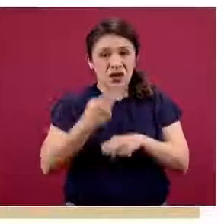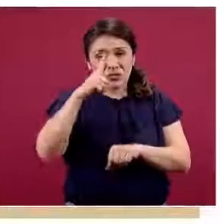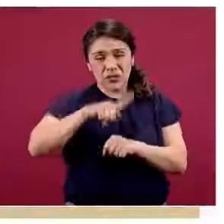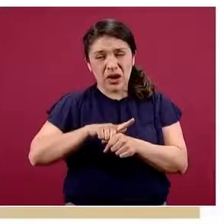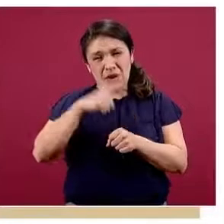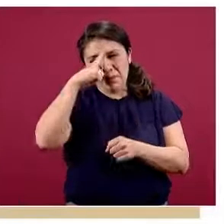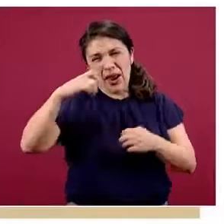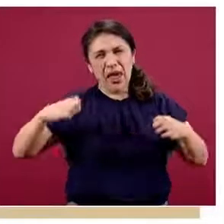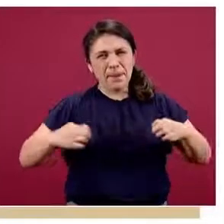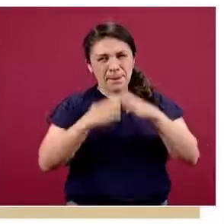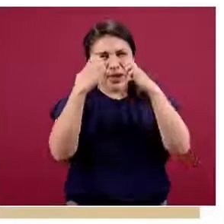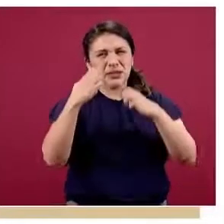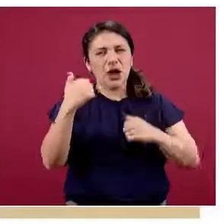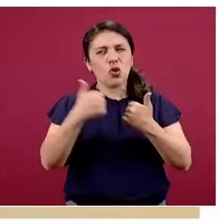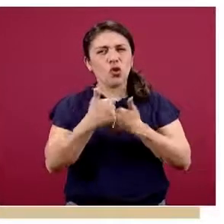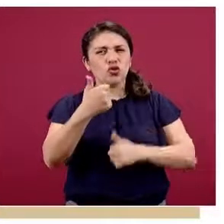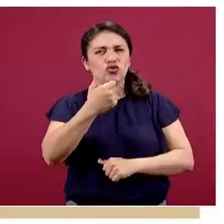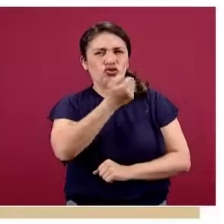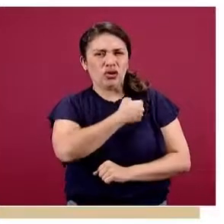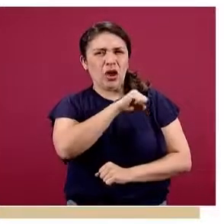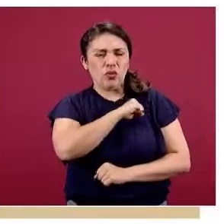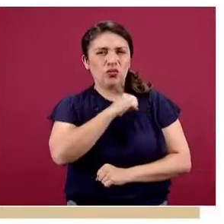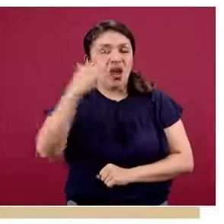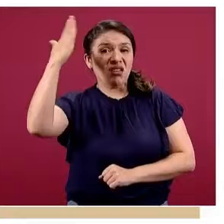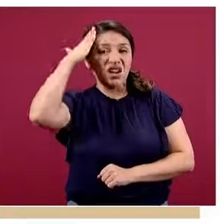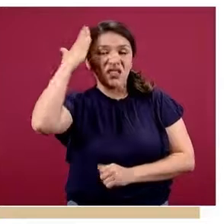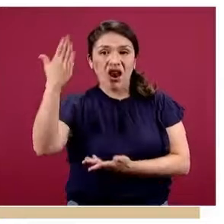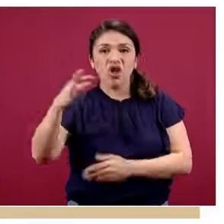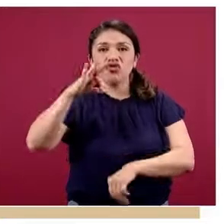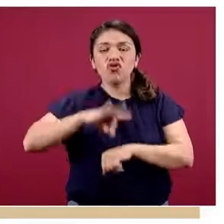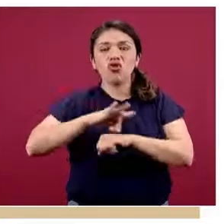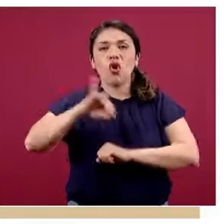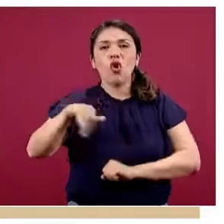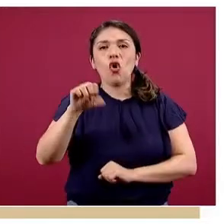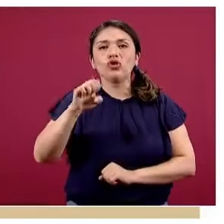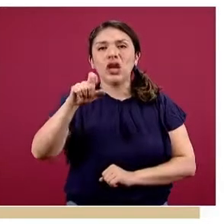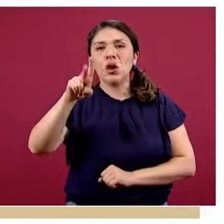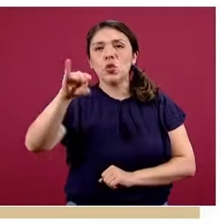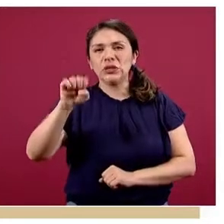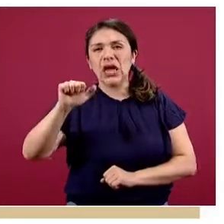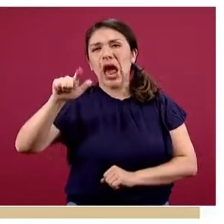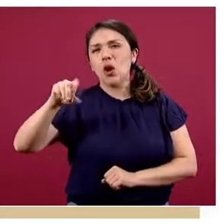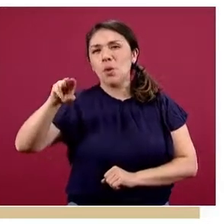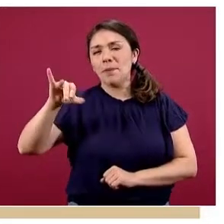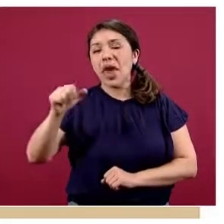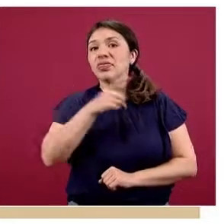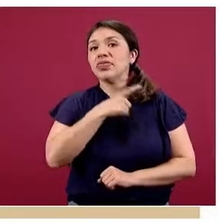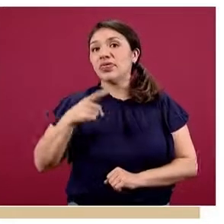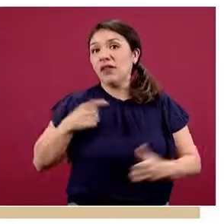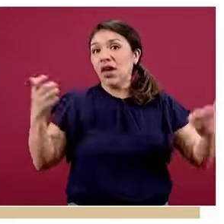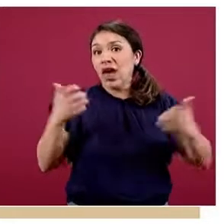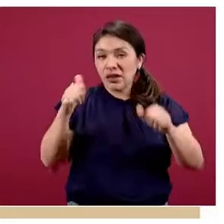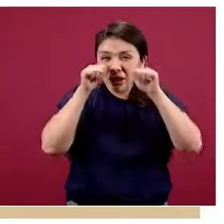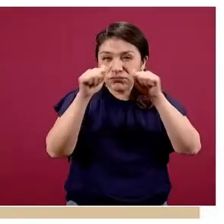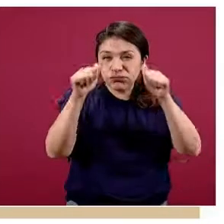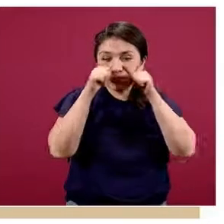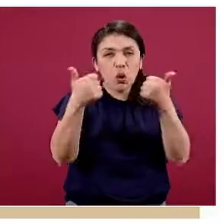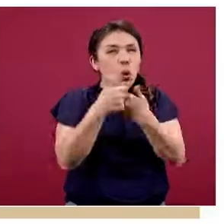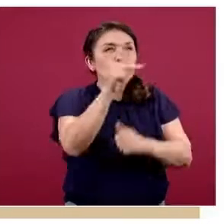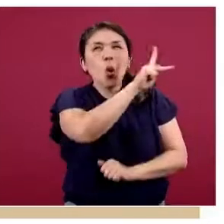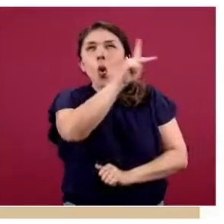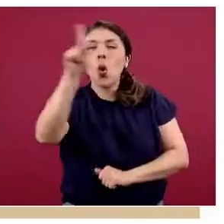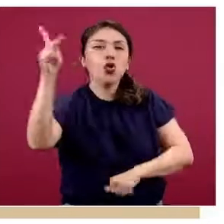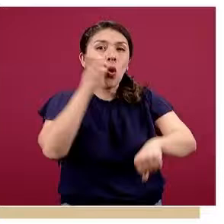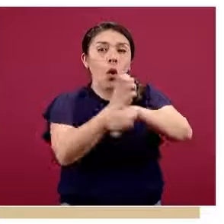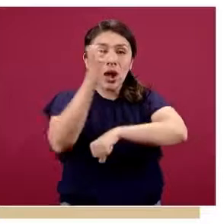Emergencias en Salud, liderado por el doctor José Luis Salomía, tendrá muy en específico que aterrizar con todas las entidades federativas, pero que